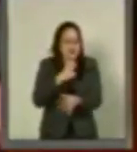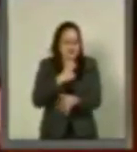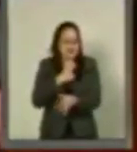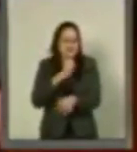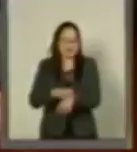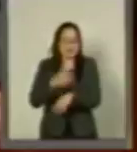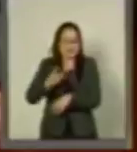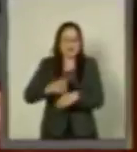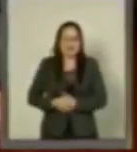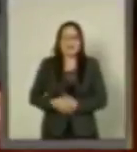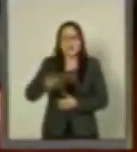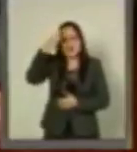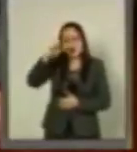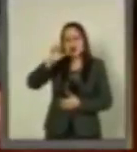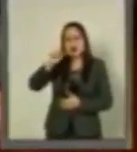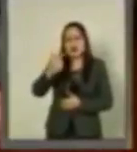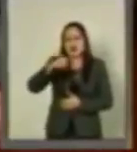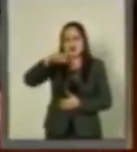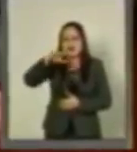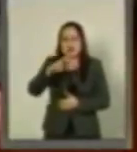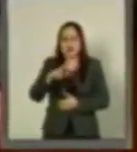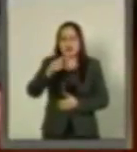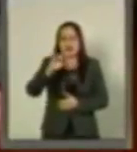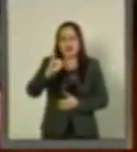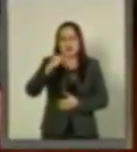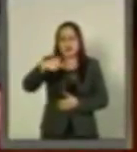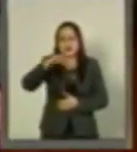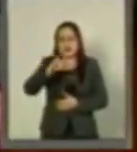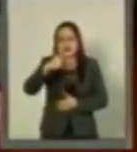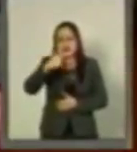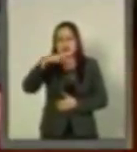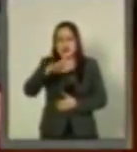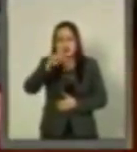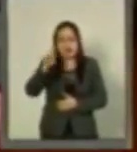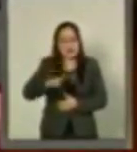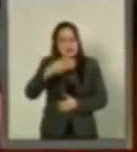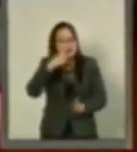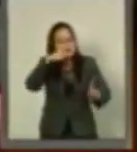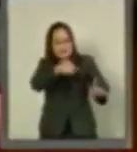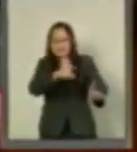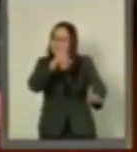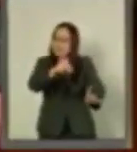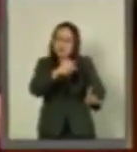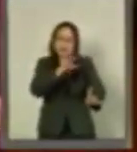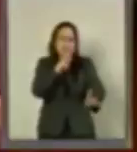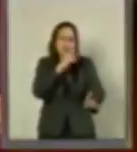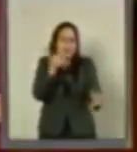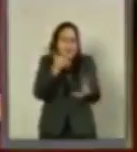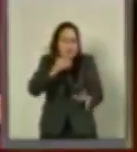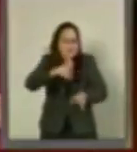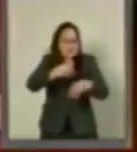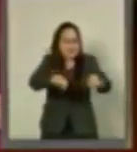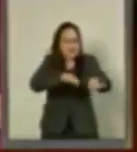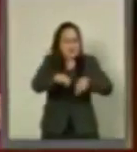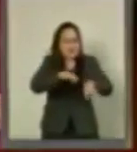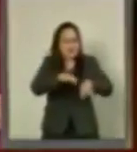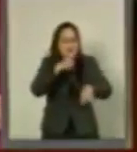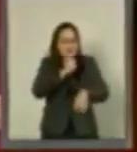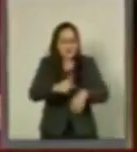Y el señor Aguilar Iñiguez dos años fue declarado no apto para el ejercicio del encargo.